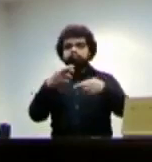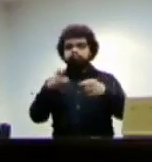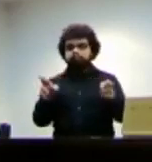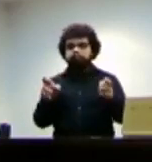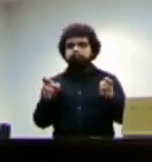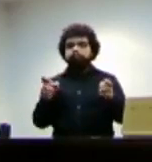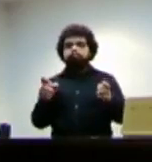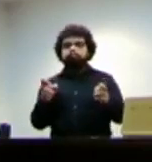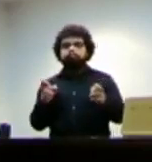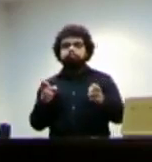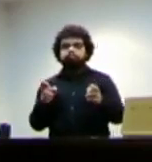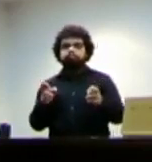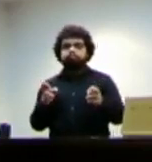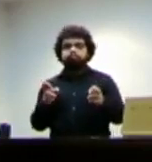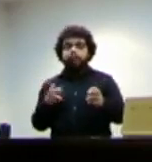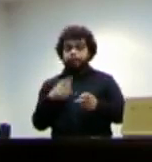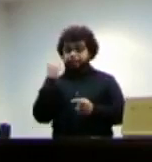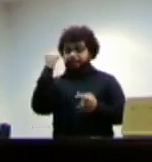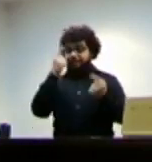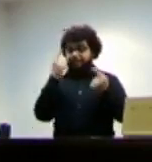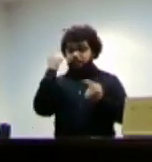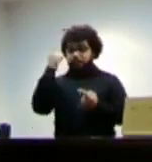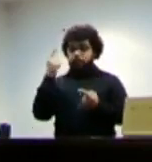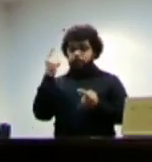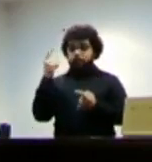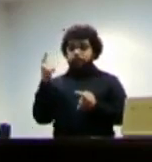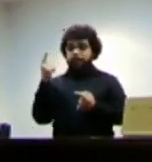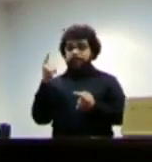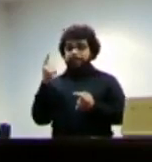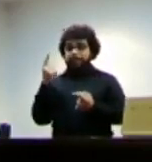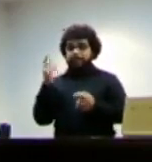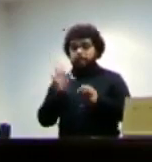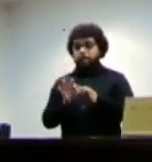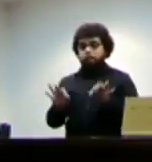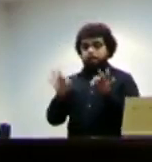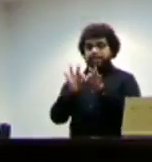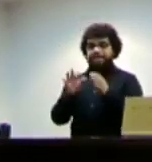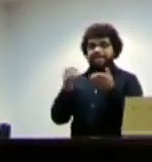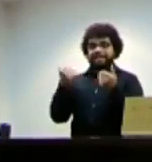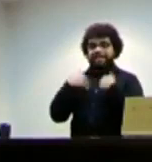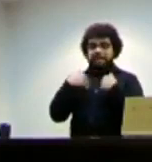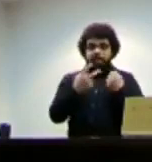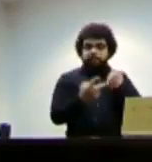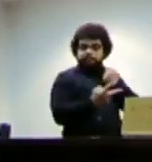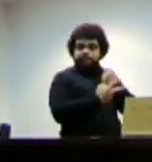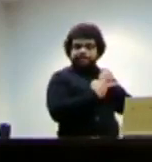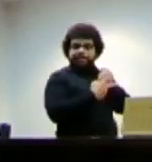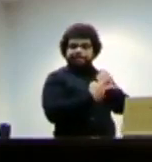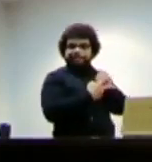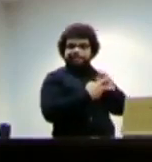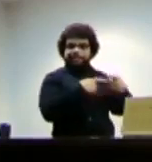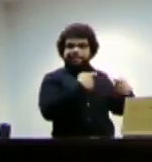Considerando que siempre tengamos una reserva de energía para cualquier eventualidad.